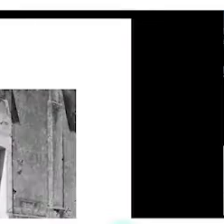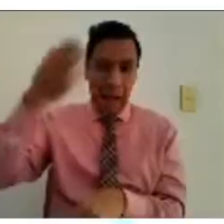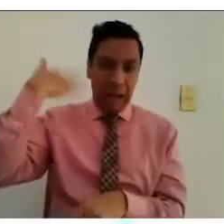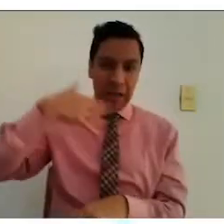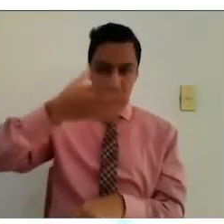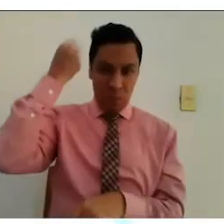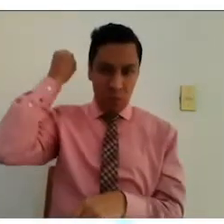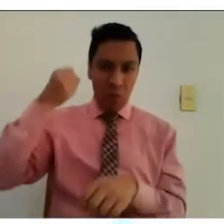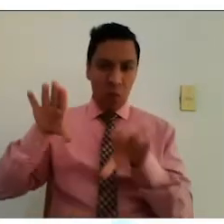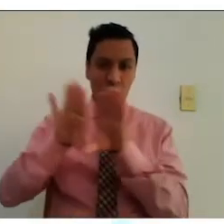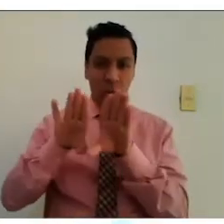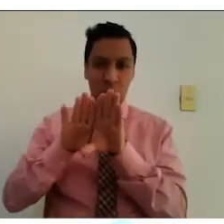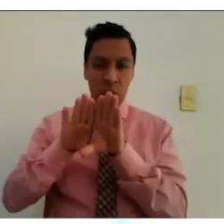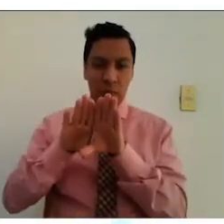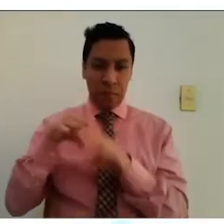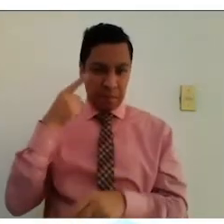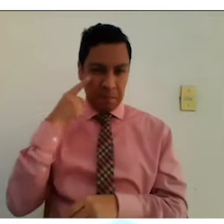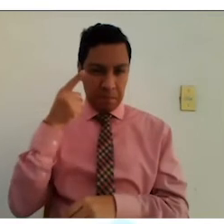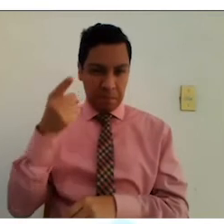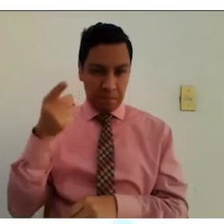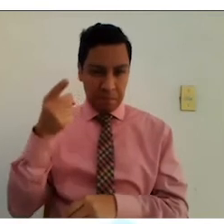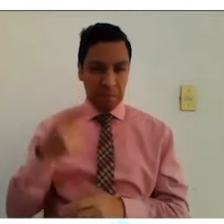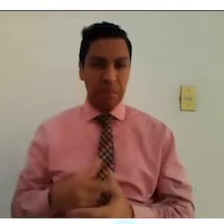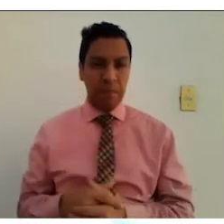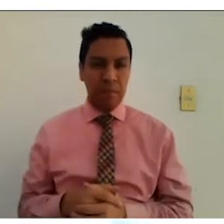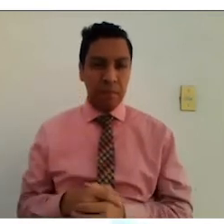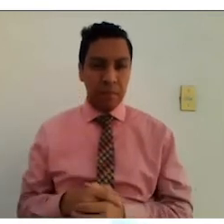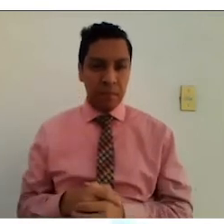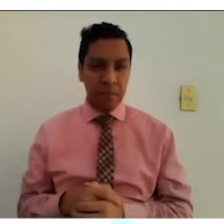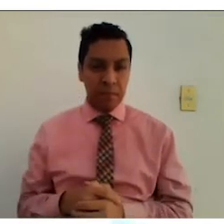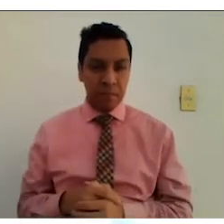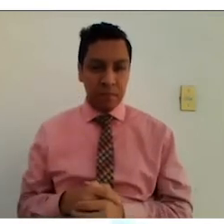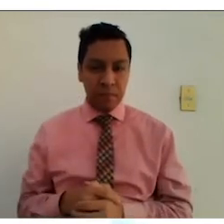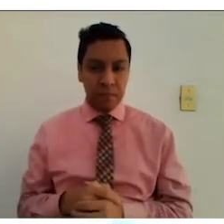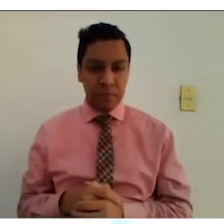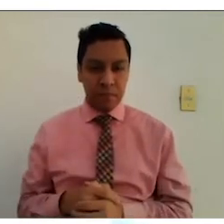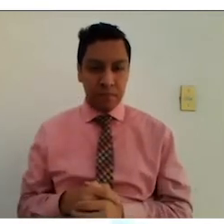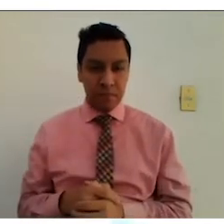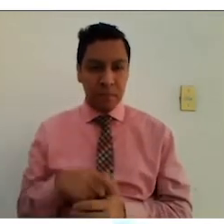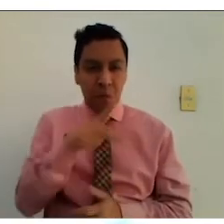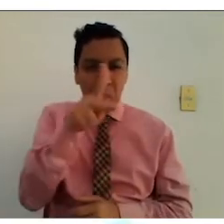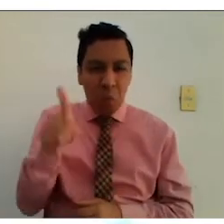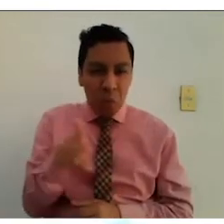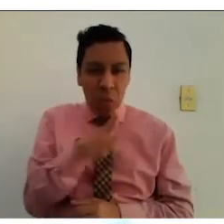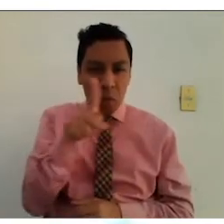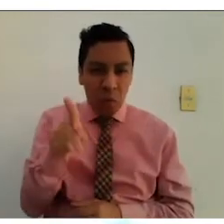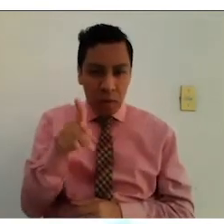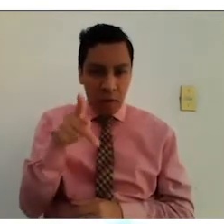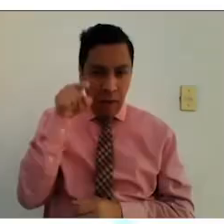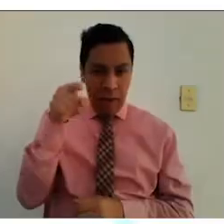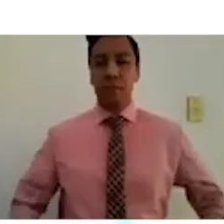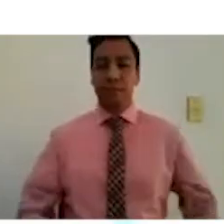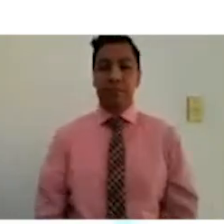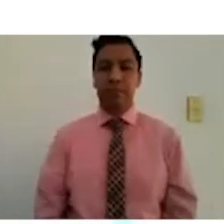y cómo está también el aspecto de este pueblito en Morelos.